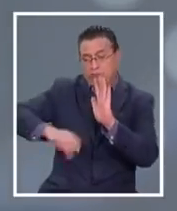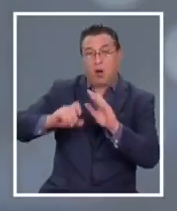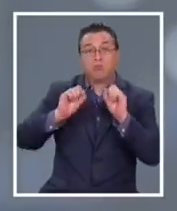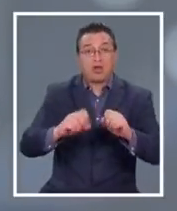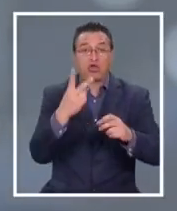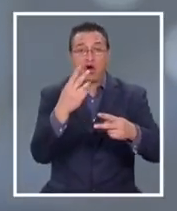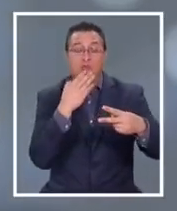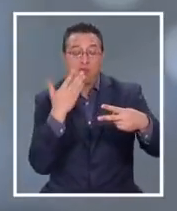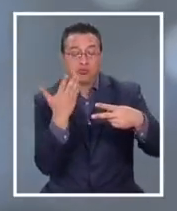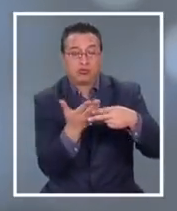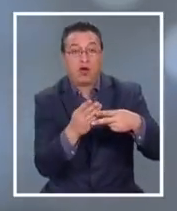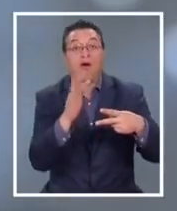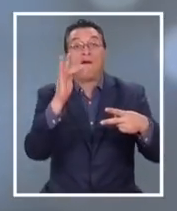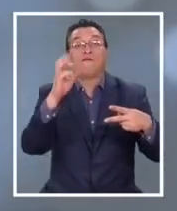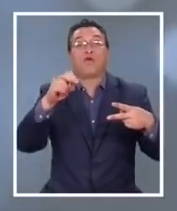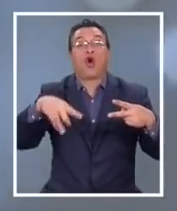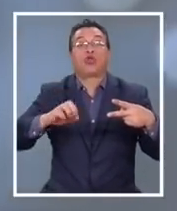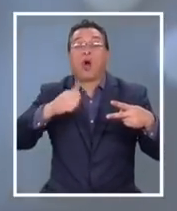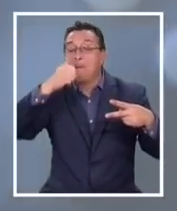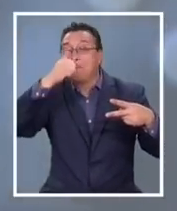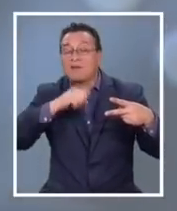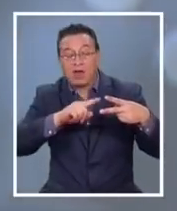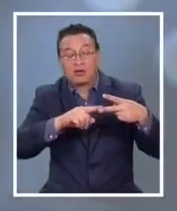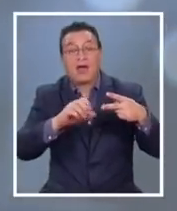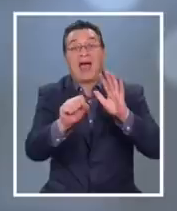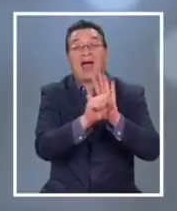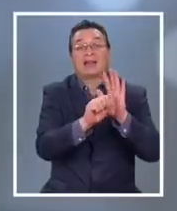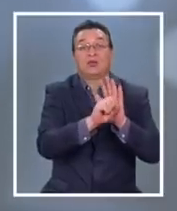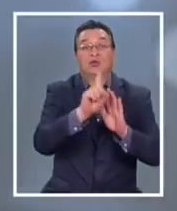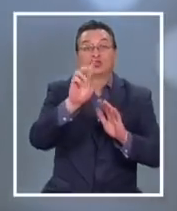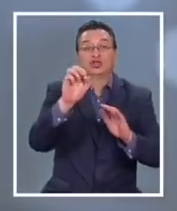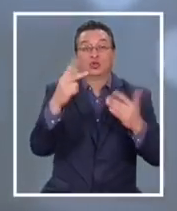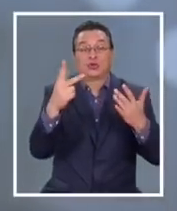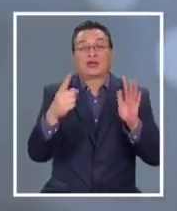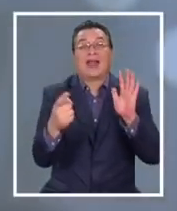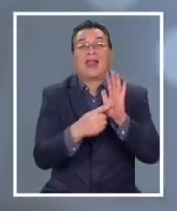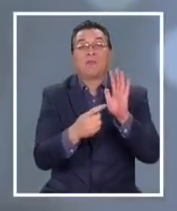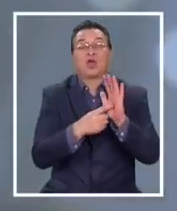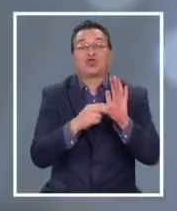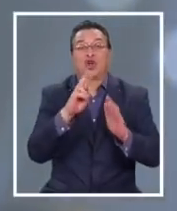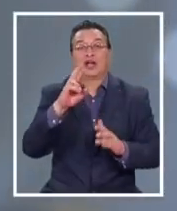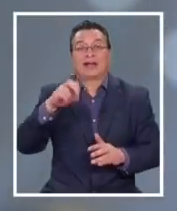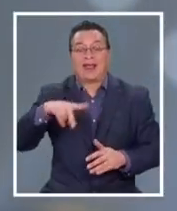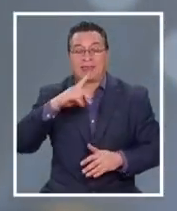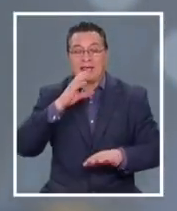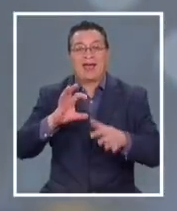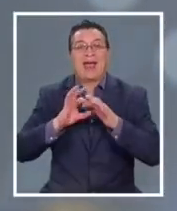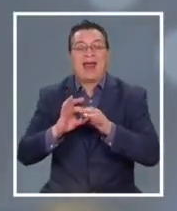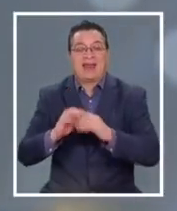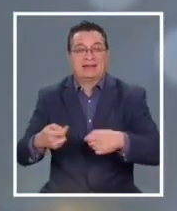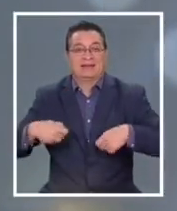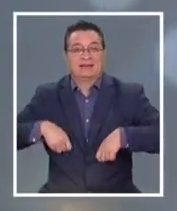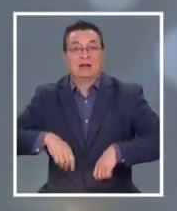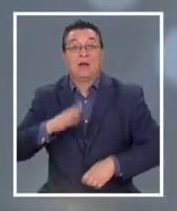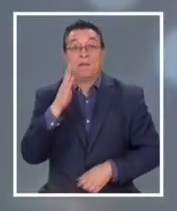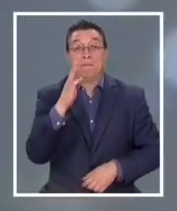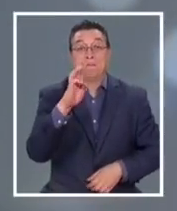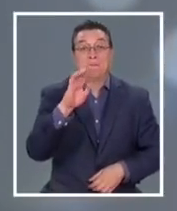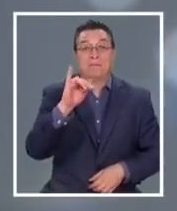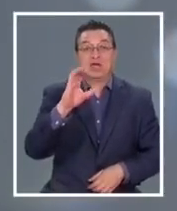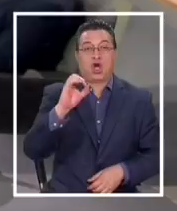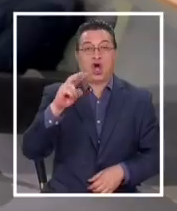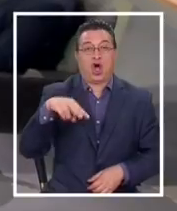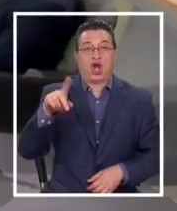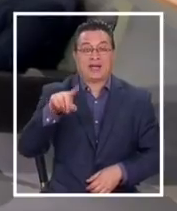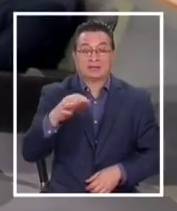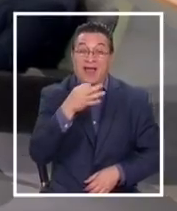dos, la de los fondos de inversión privado y la del artículo 104 de la Ley de Impuesto a la Renta a las Ganancias de Capital. Ignacio Briones dijo